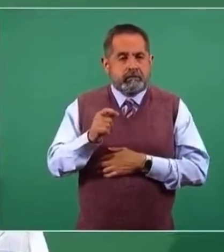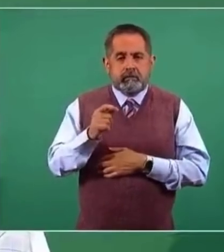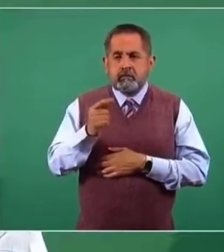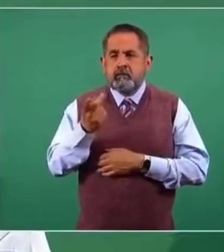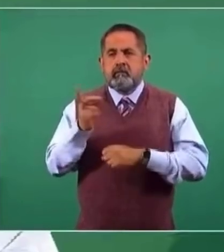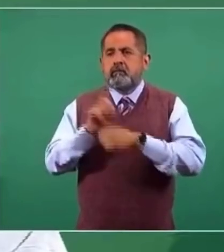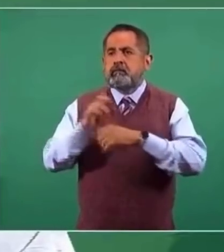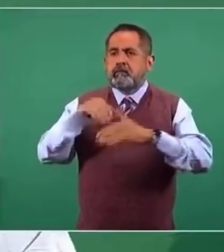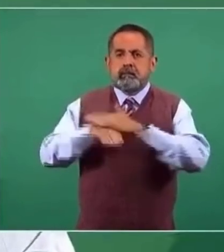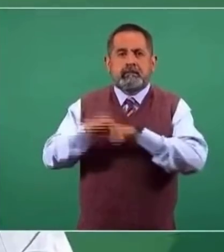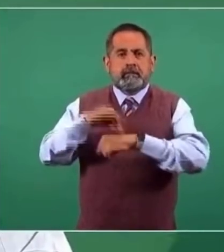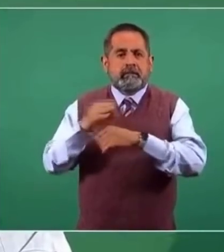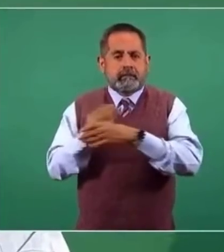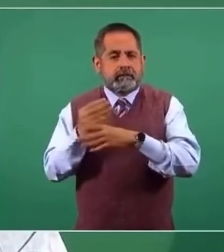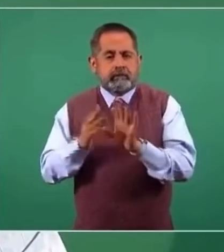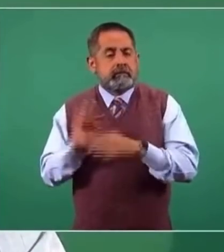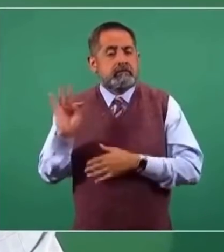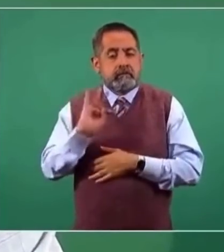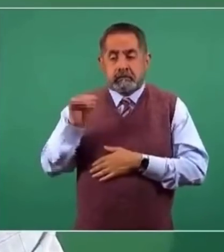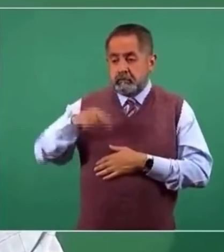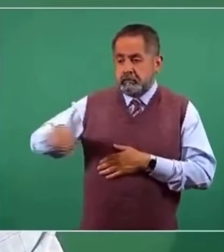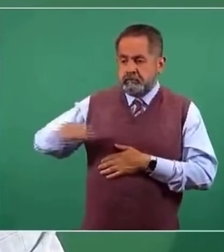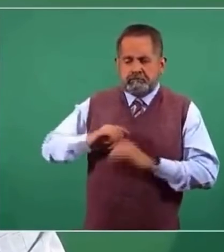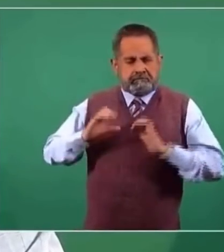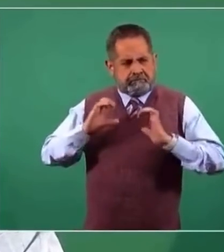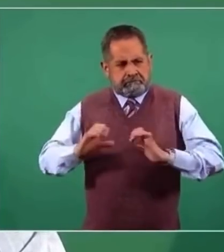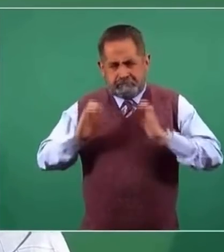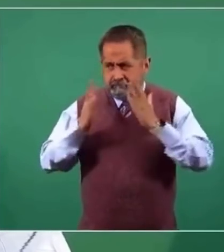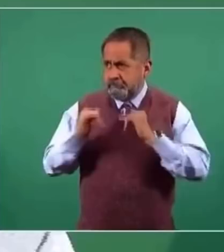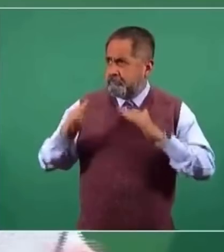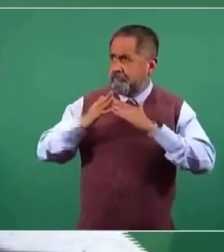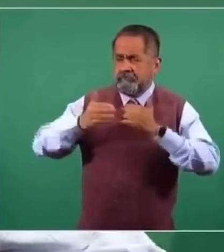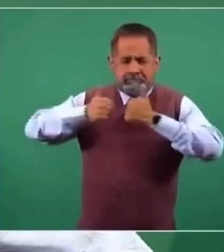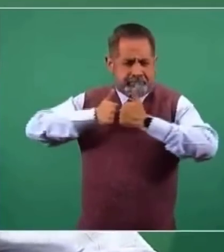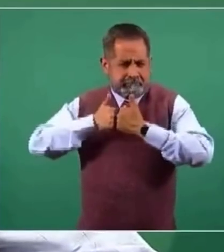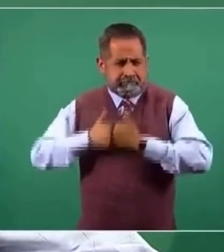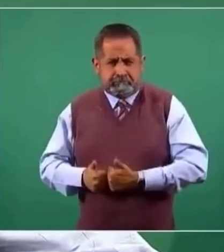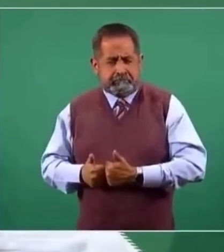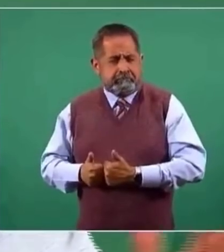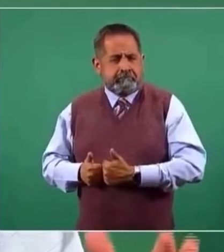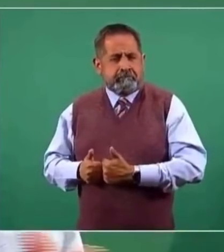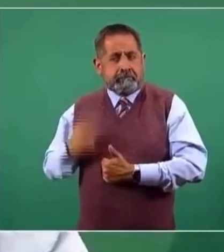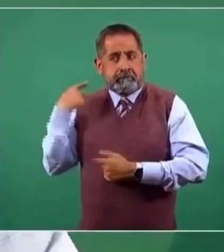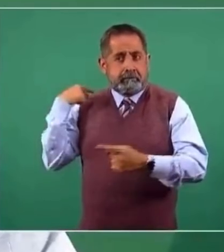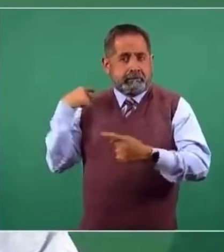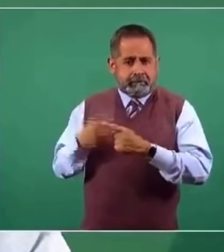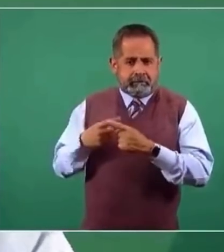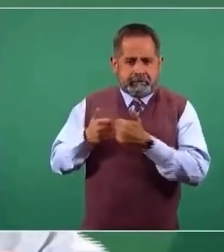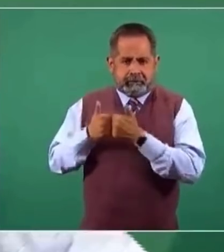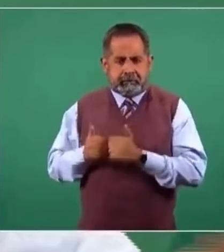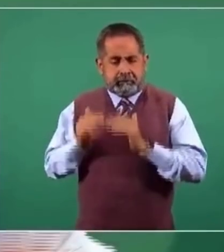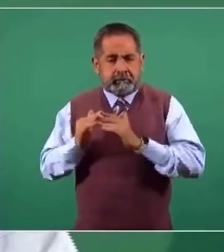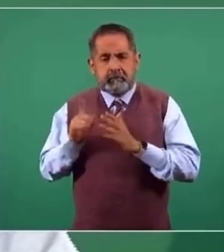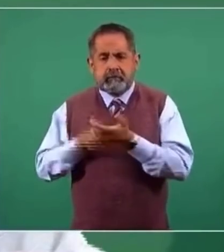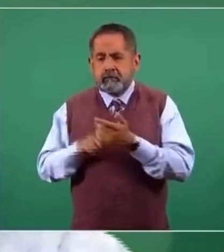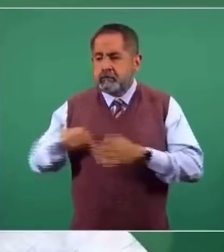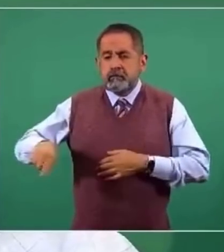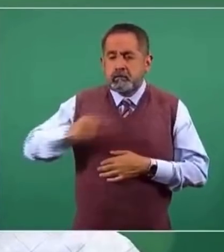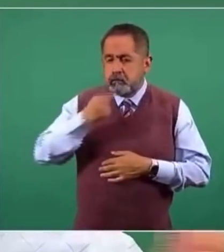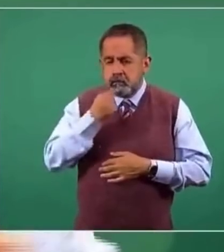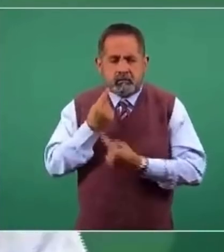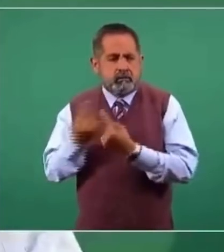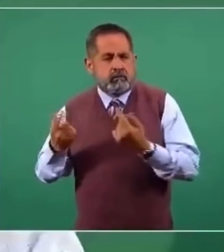¿sí? Si estas personas se han mantenido autorresguardadas durante todo el tiempo de la pandemia, pues bueno, digamos que estos niños,